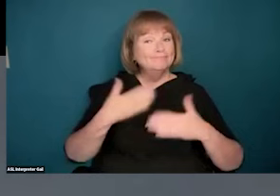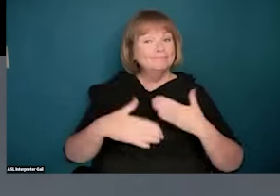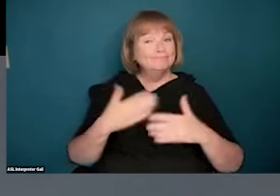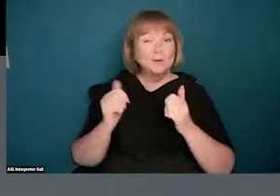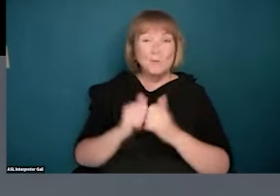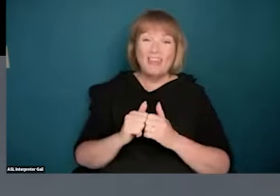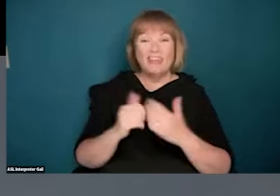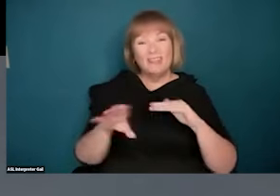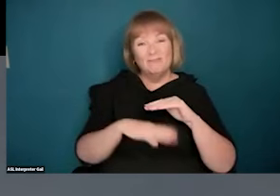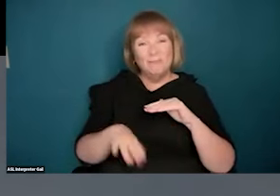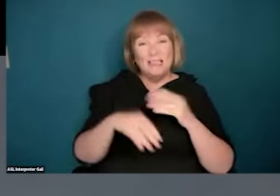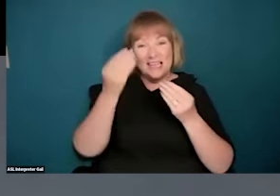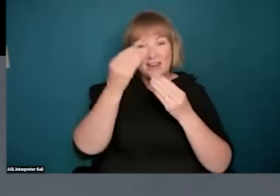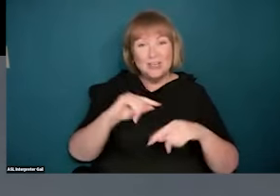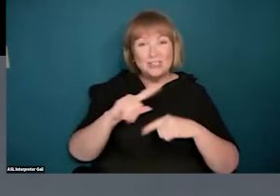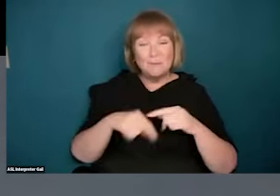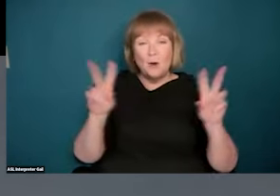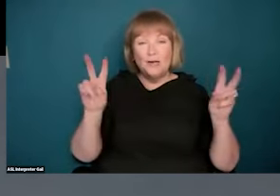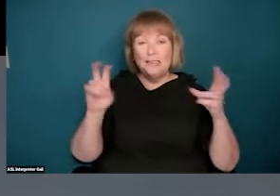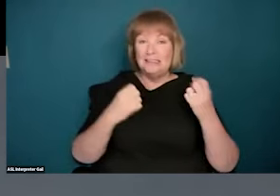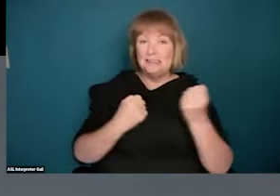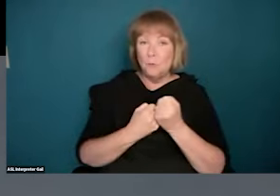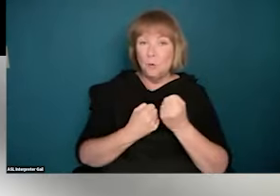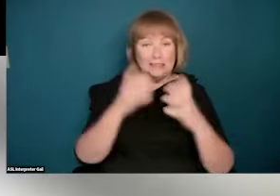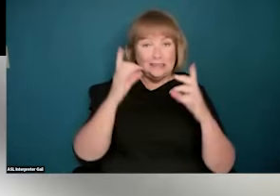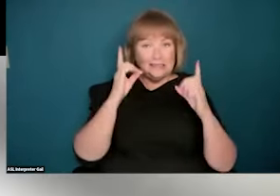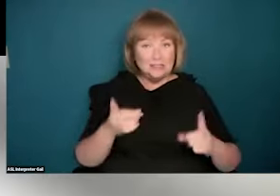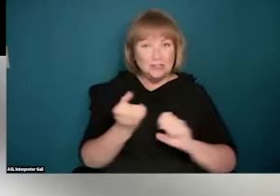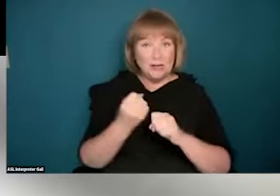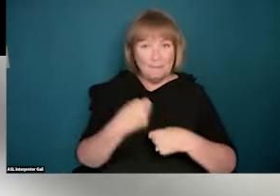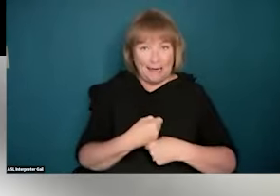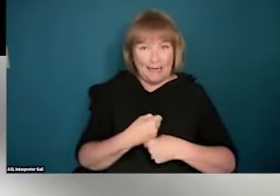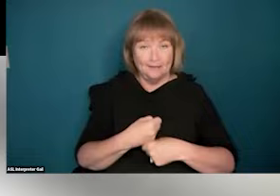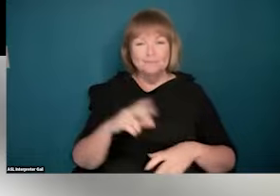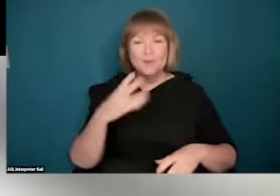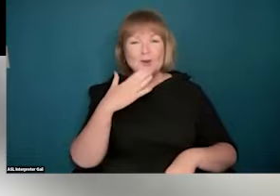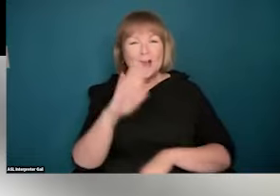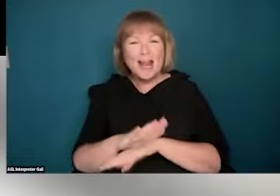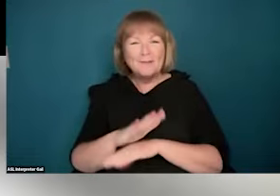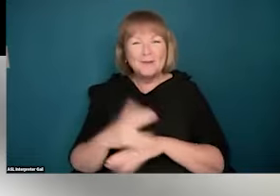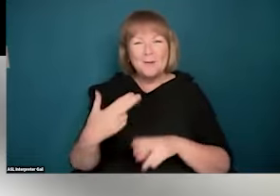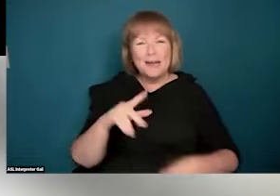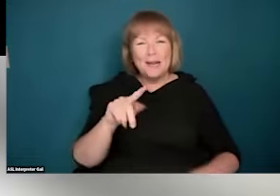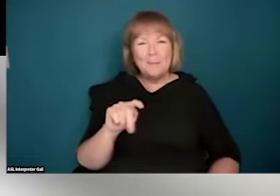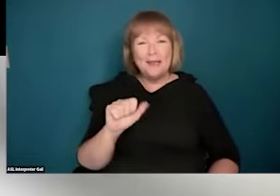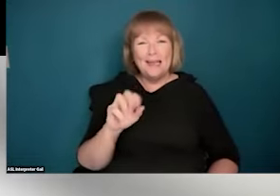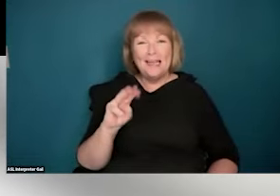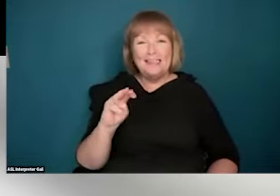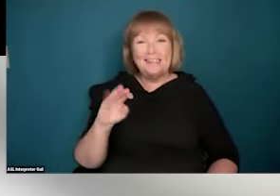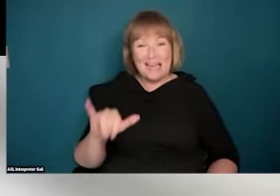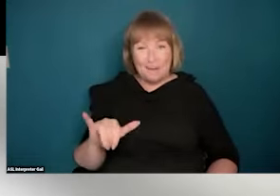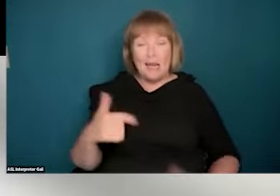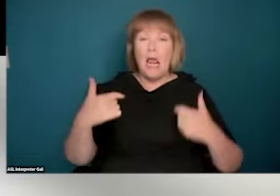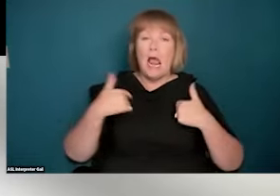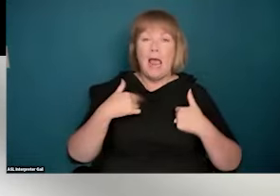ustedes y que nos dice que nos va a hablar con respecto a cosas básicas, con respecto de cómo tomar